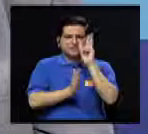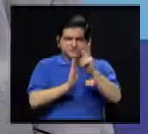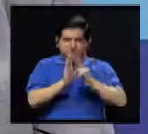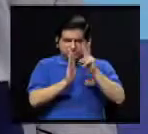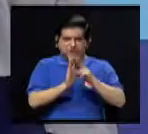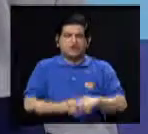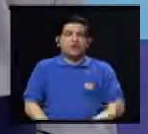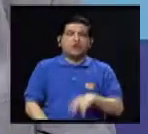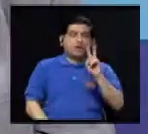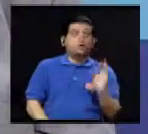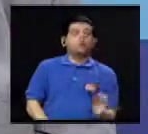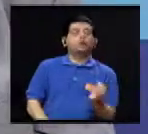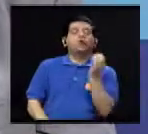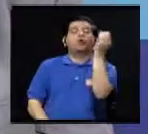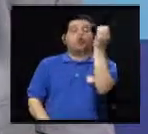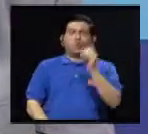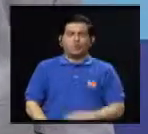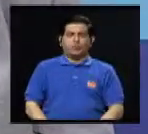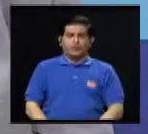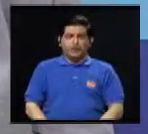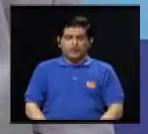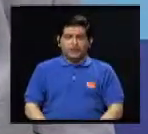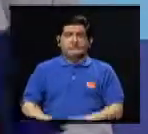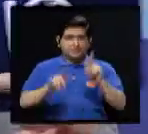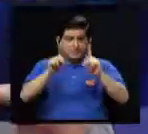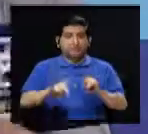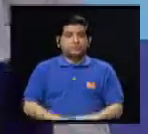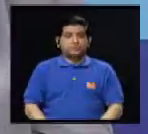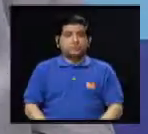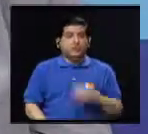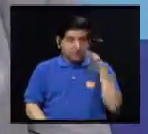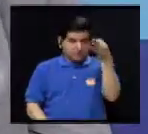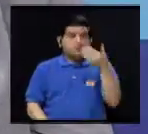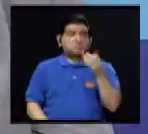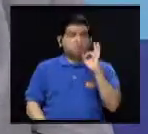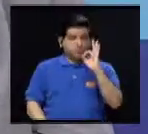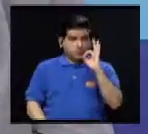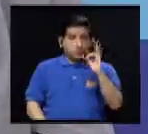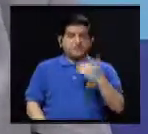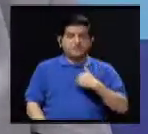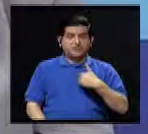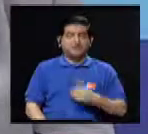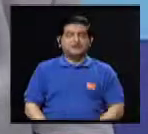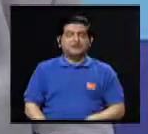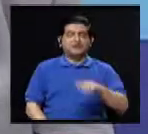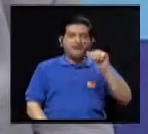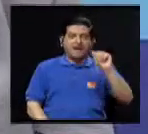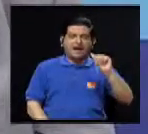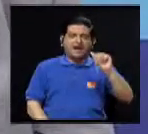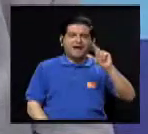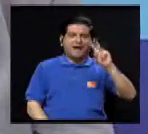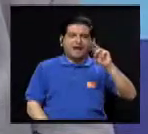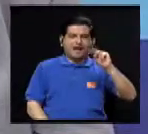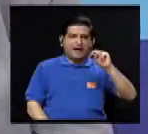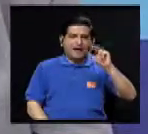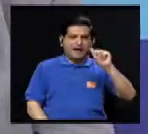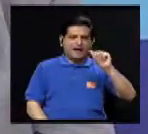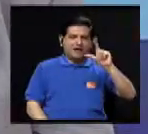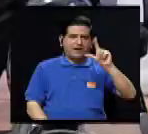y dos jóvenes prometedoras y colegas de Ana Lucía Farro, de La